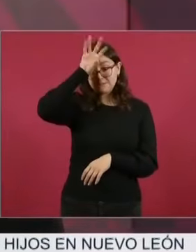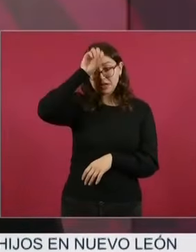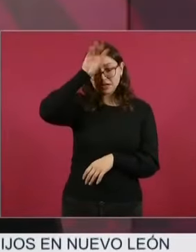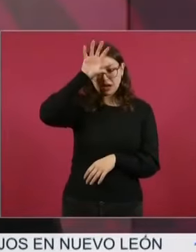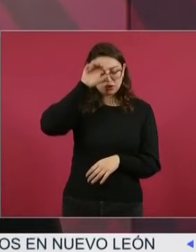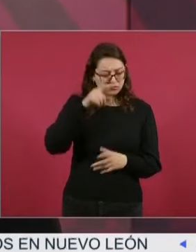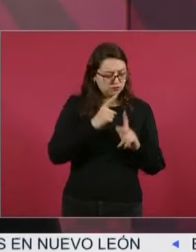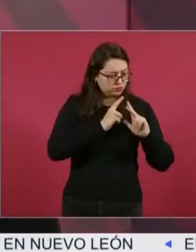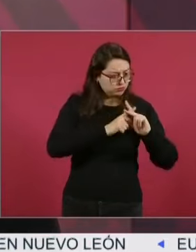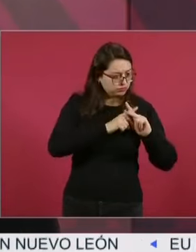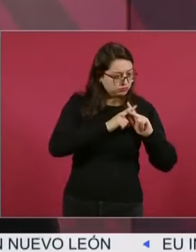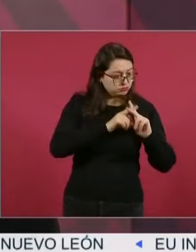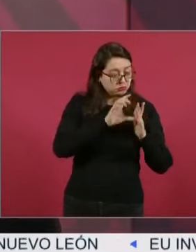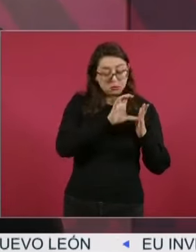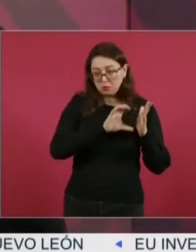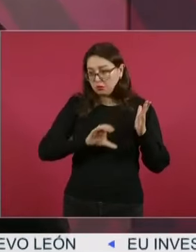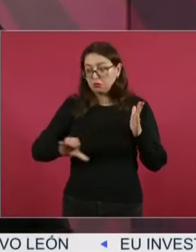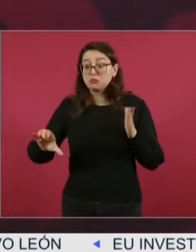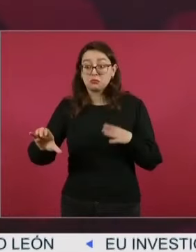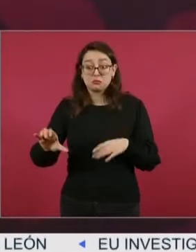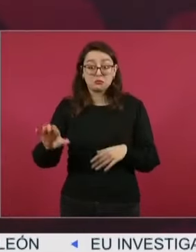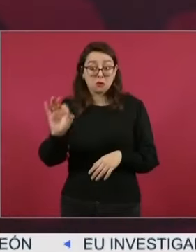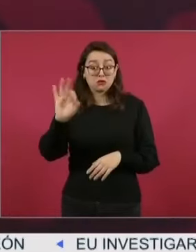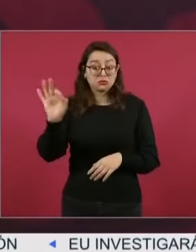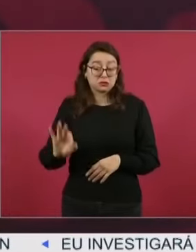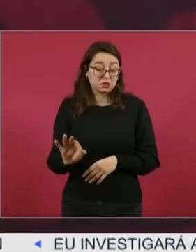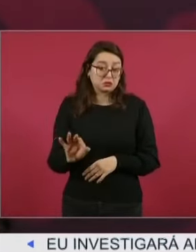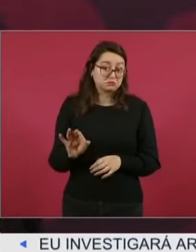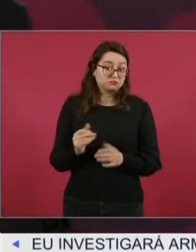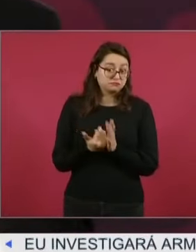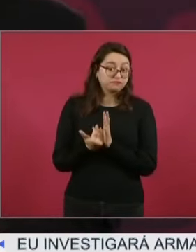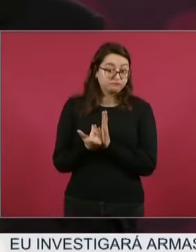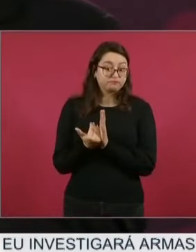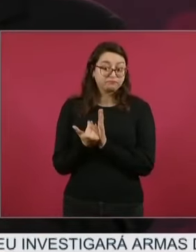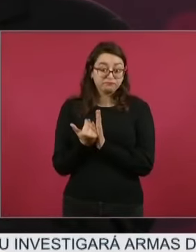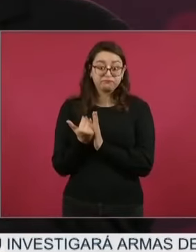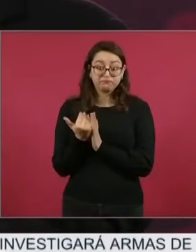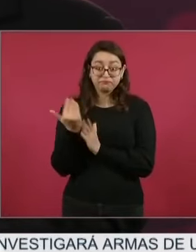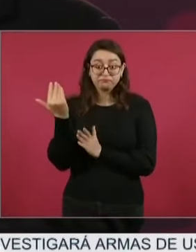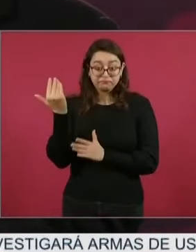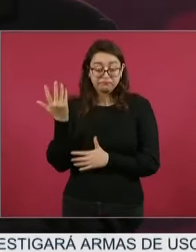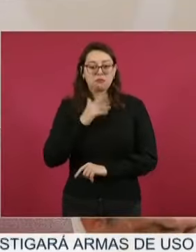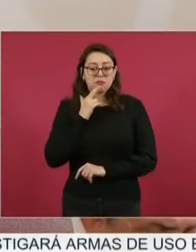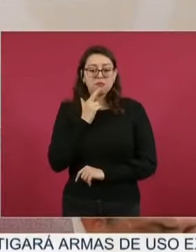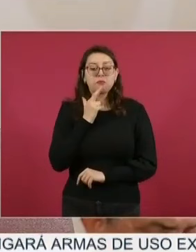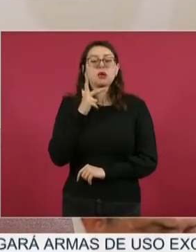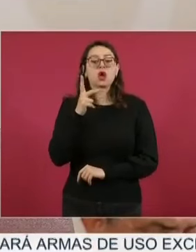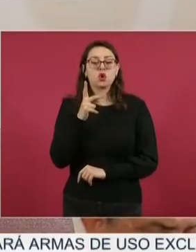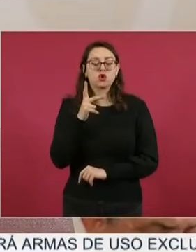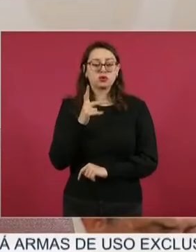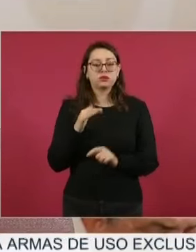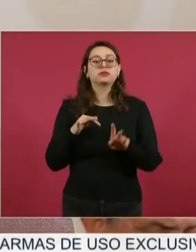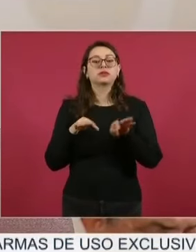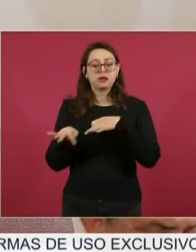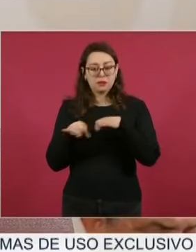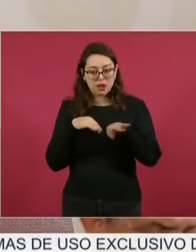proyecciones que tenemos. Entonces va a seguir habiendo una mejor situación